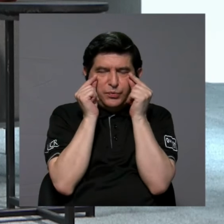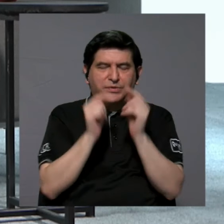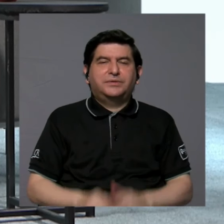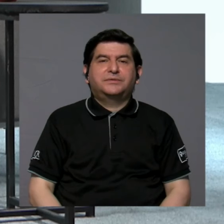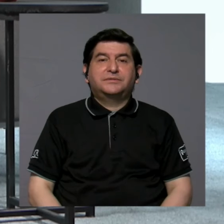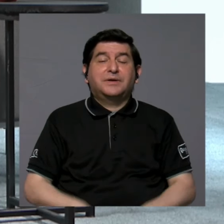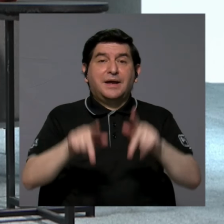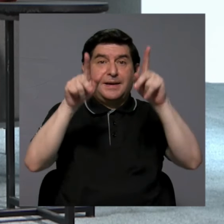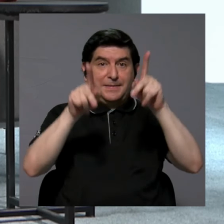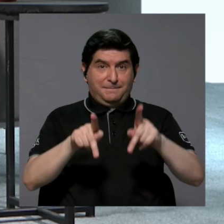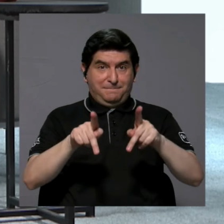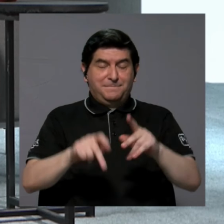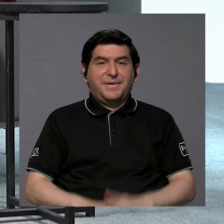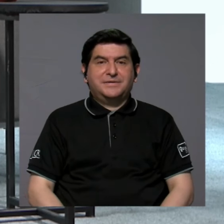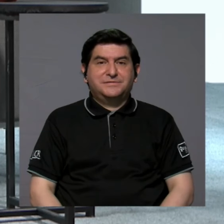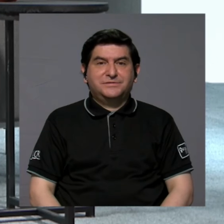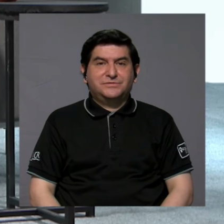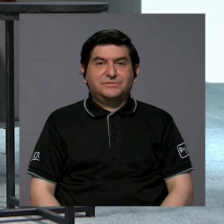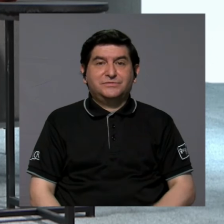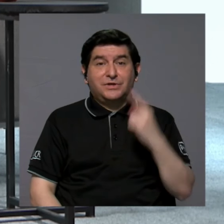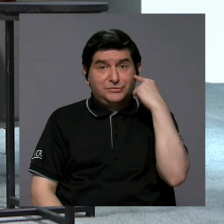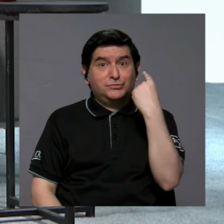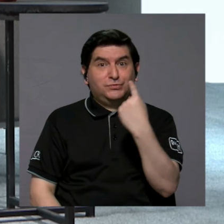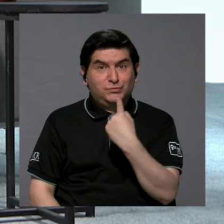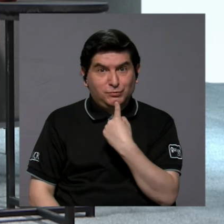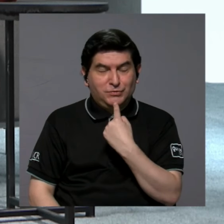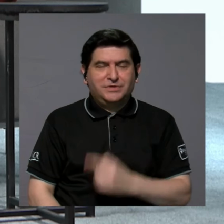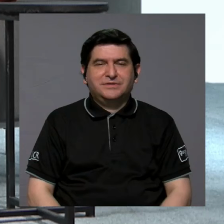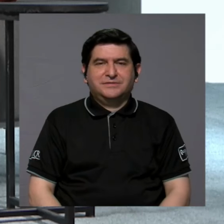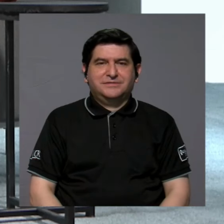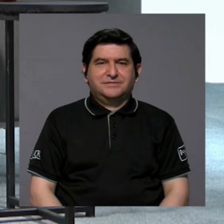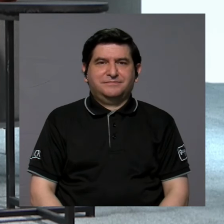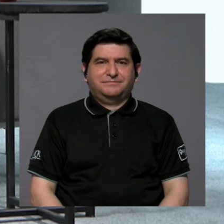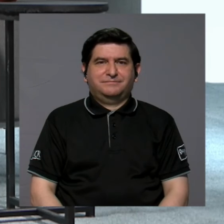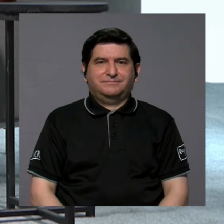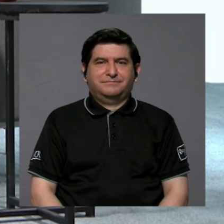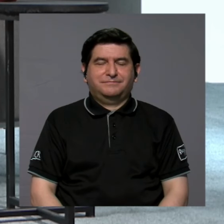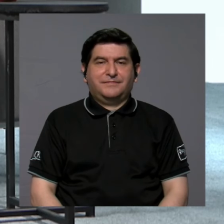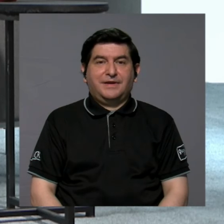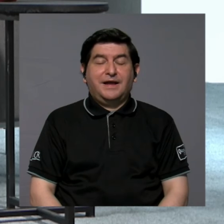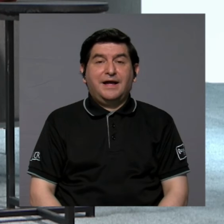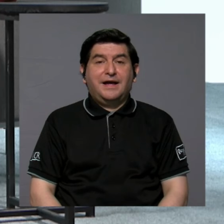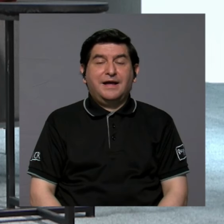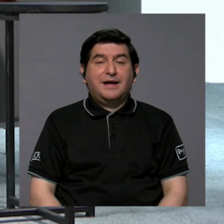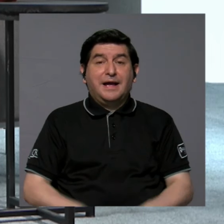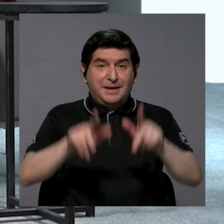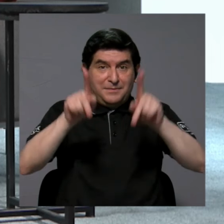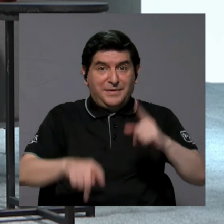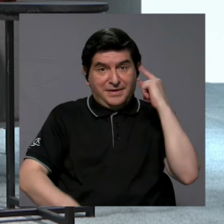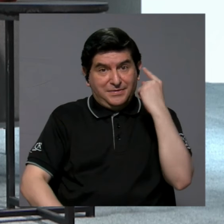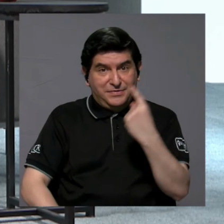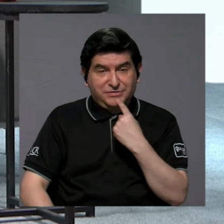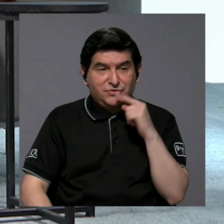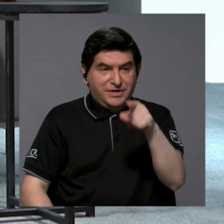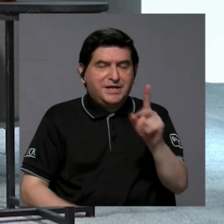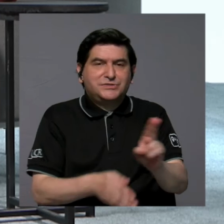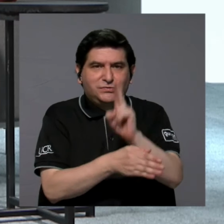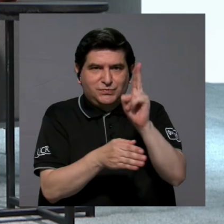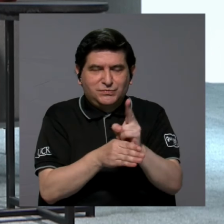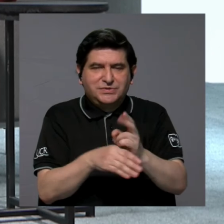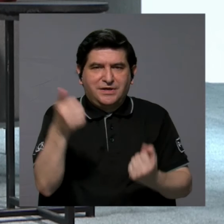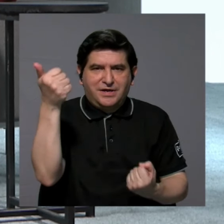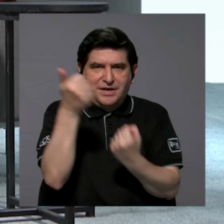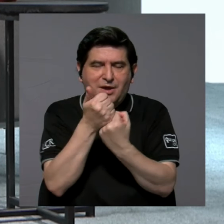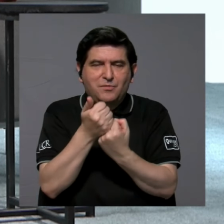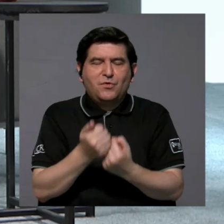visión, tuvimos personas también sordas, y para las personas sordas utilizamos